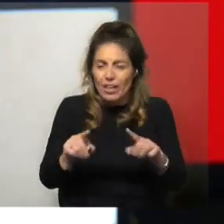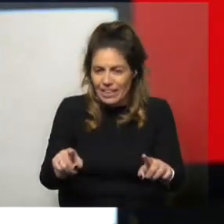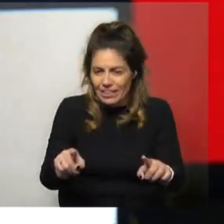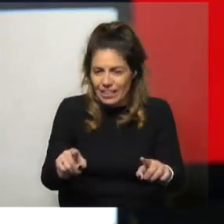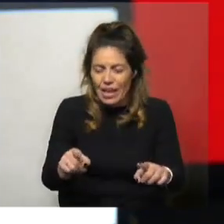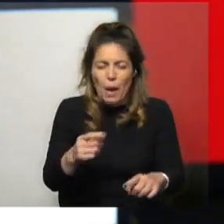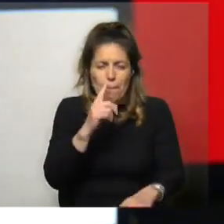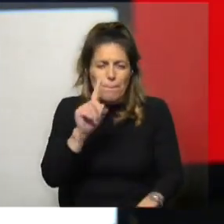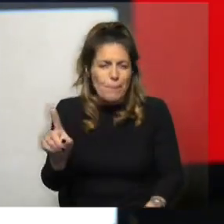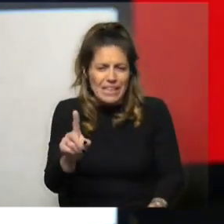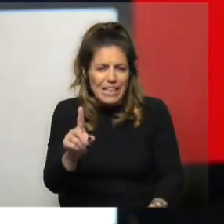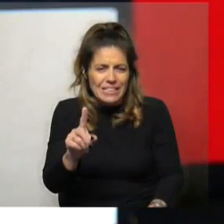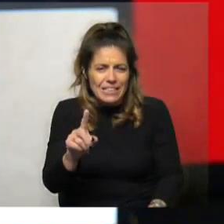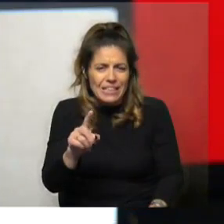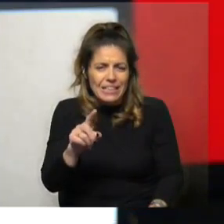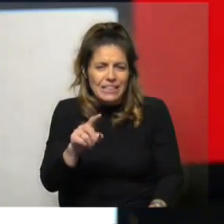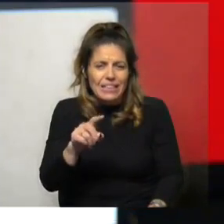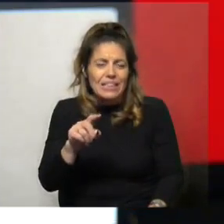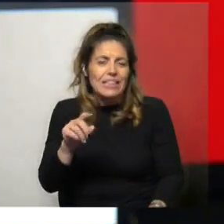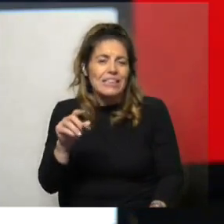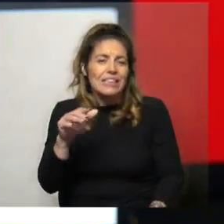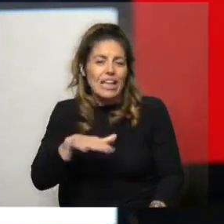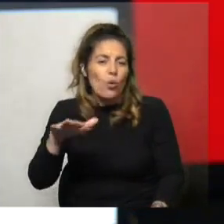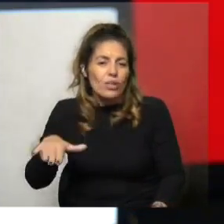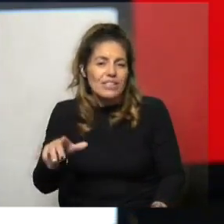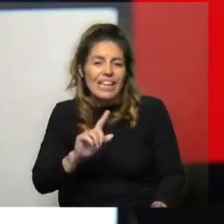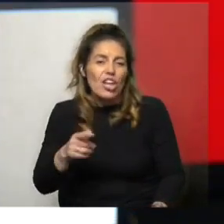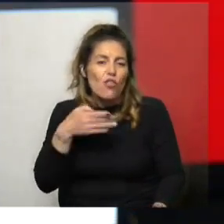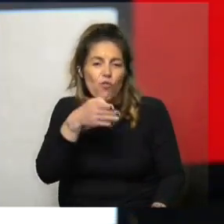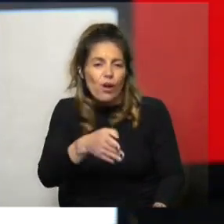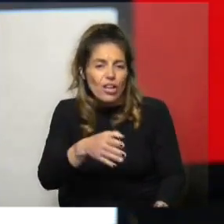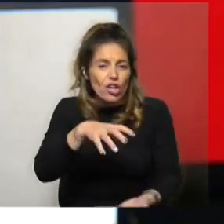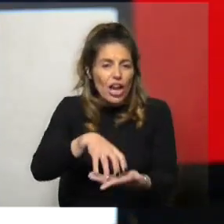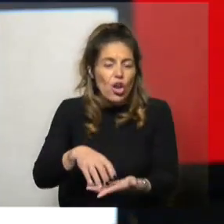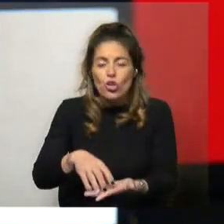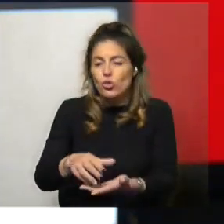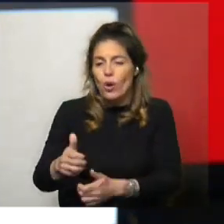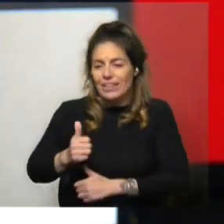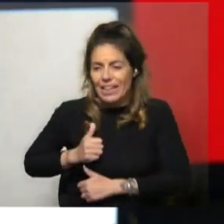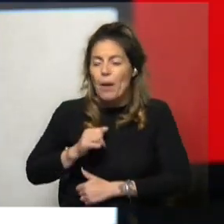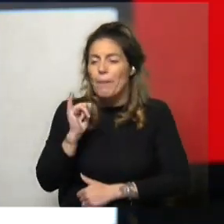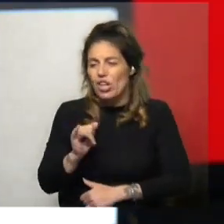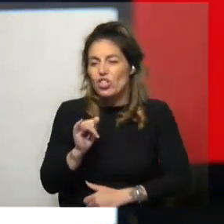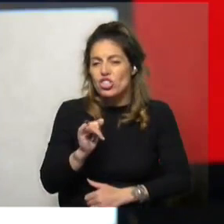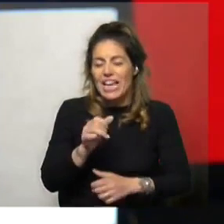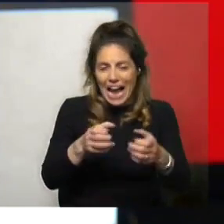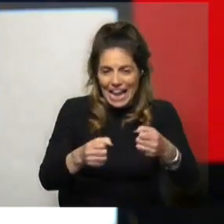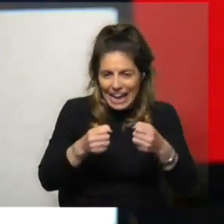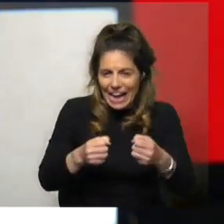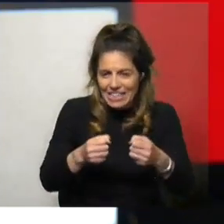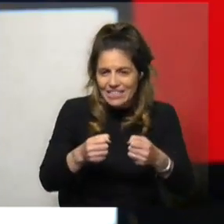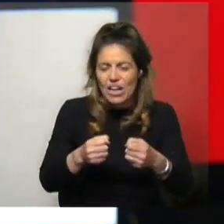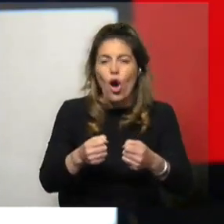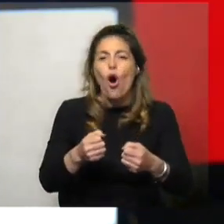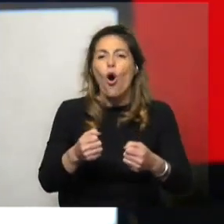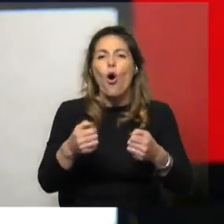miles de gurices que de repente no pasaron por lo del cuartel pero pasaron por las cárceles pasaron por interrogatorios cada vez que ibas a ver a